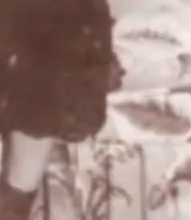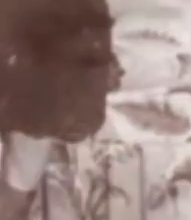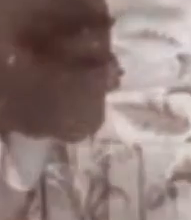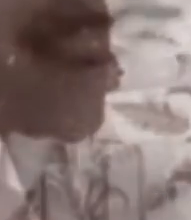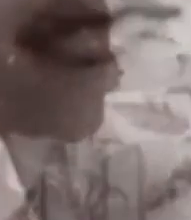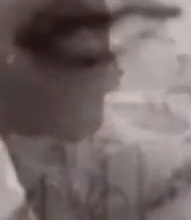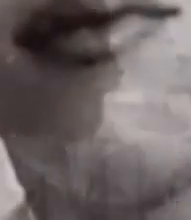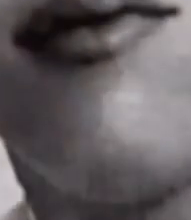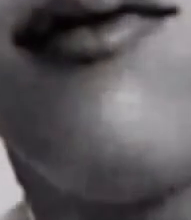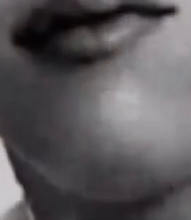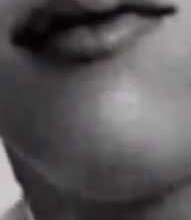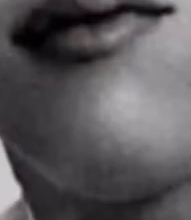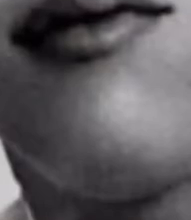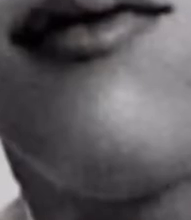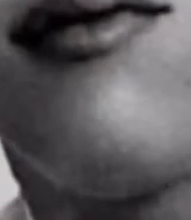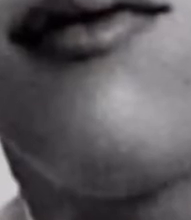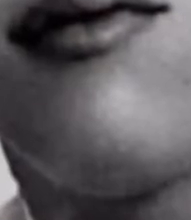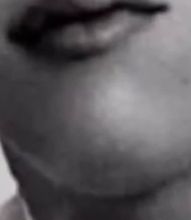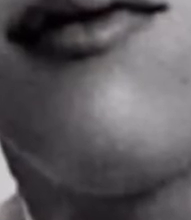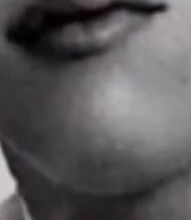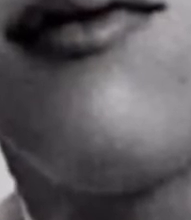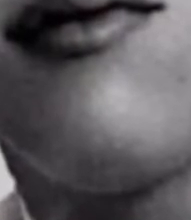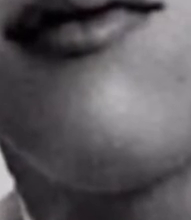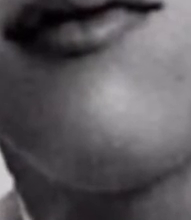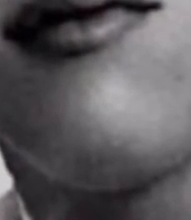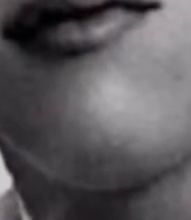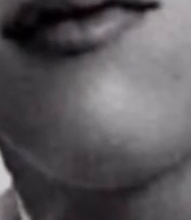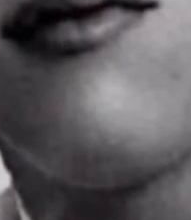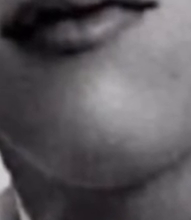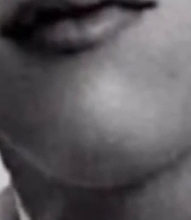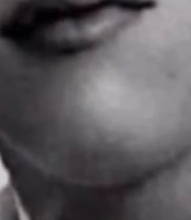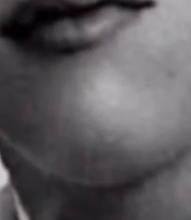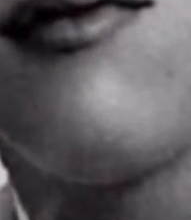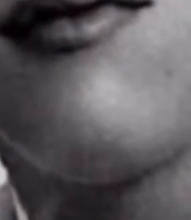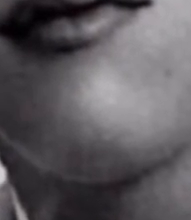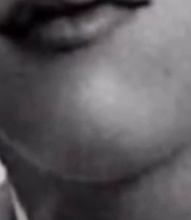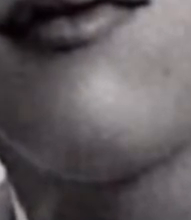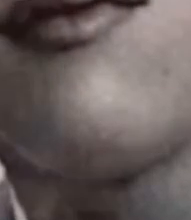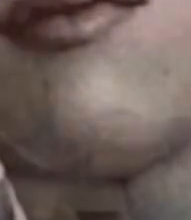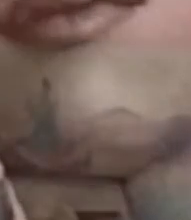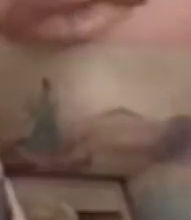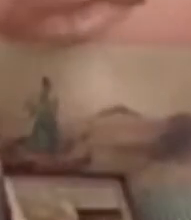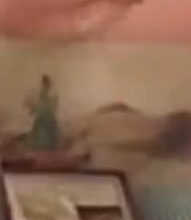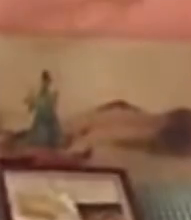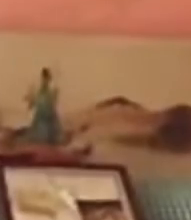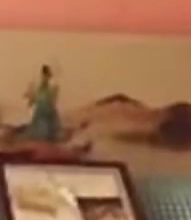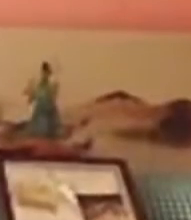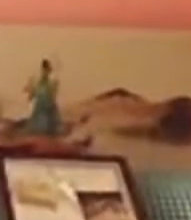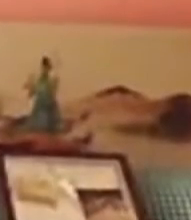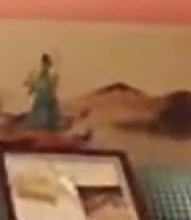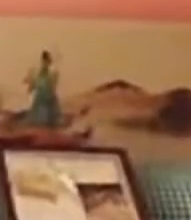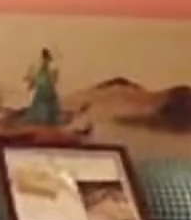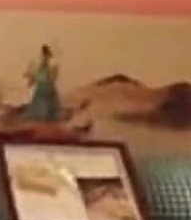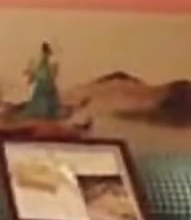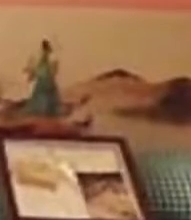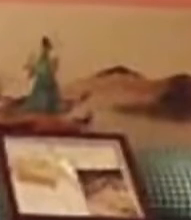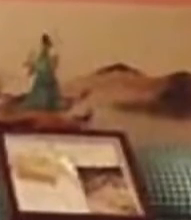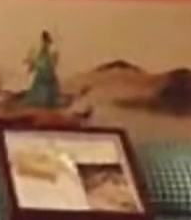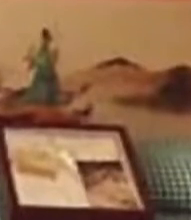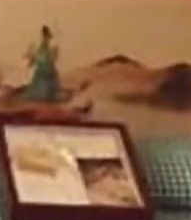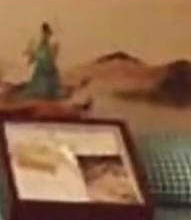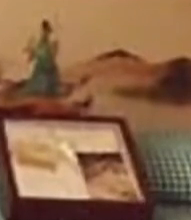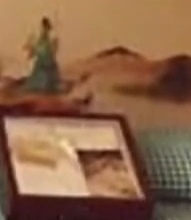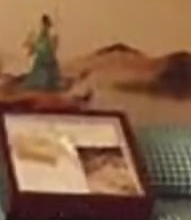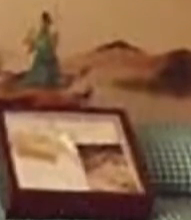sales tú. Te doy una canción de madrugada